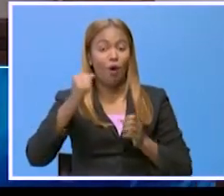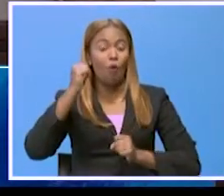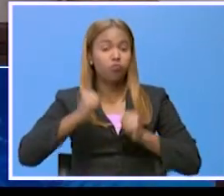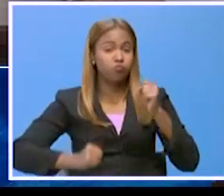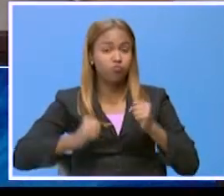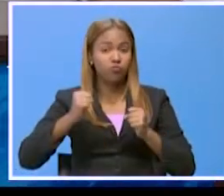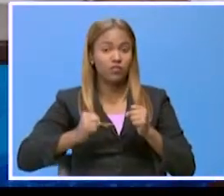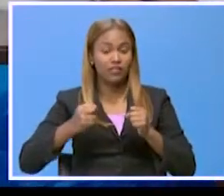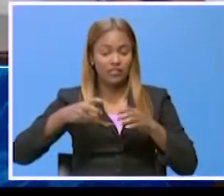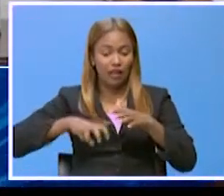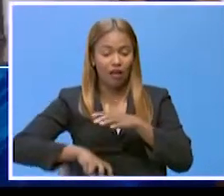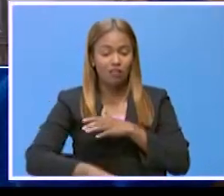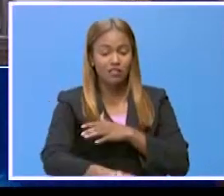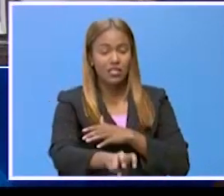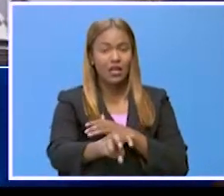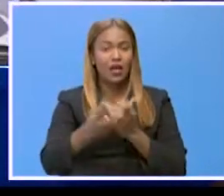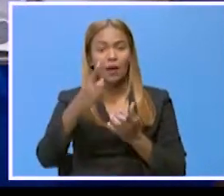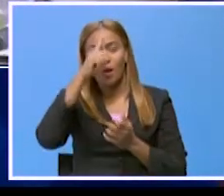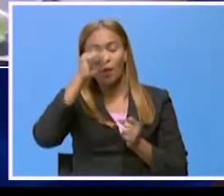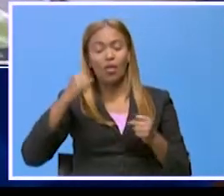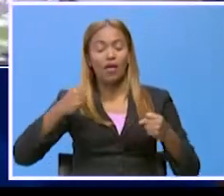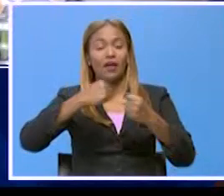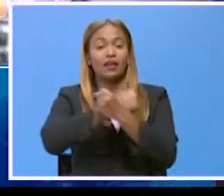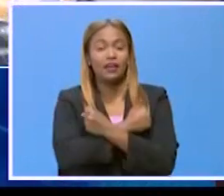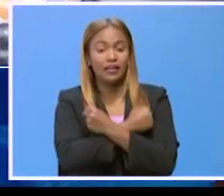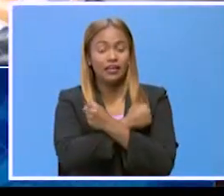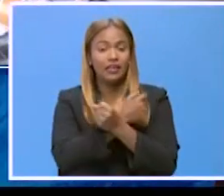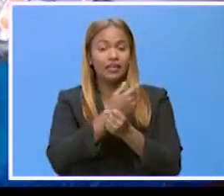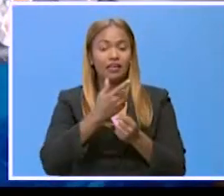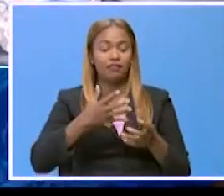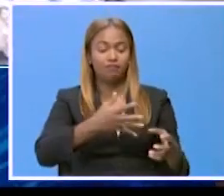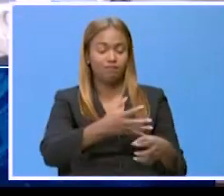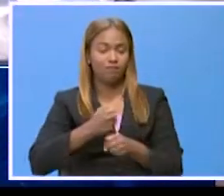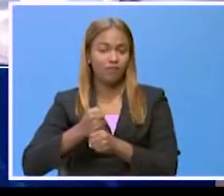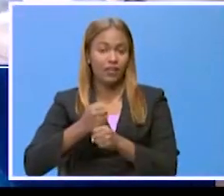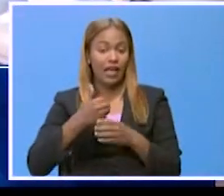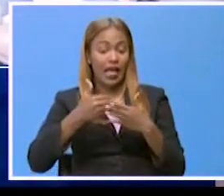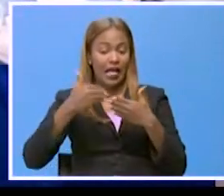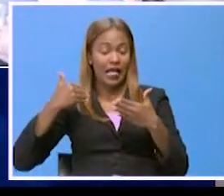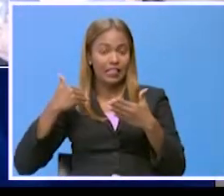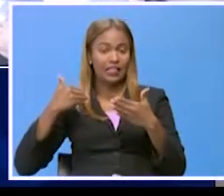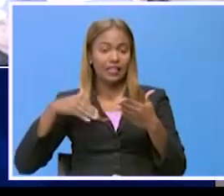debajo de la silla y fue corriendo para abrazarme y fue agarrado justo antes de llegar donde mí